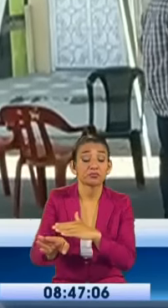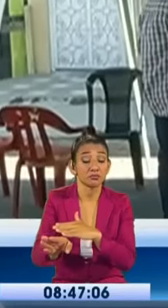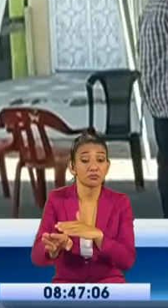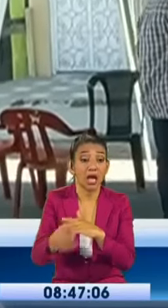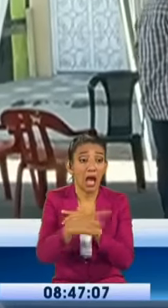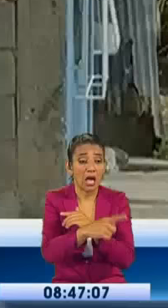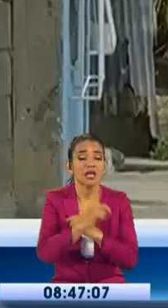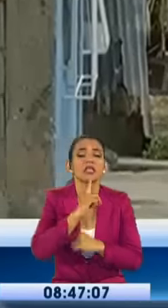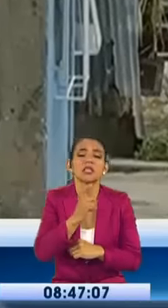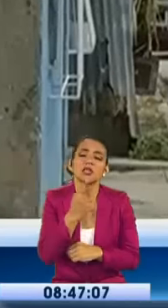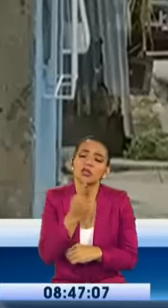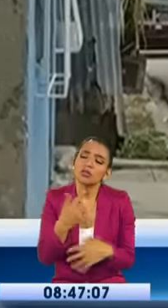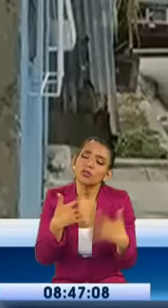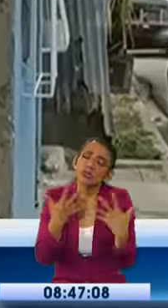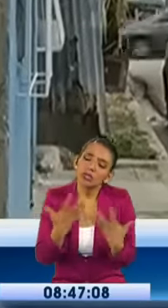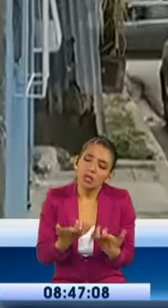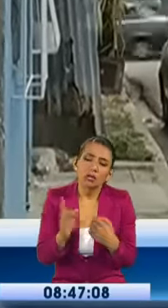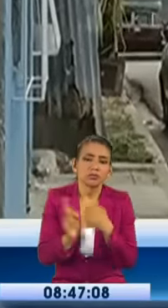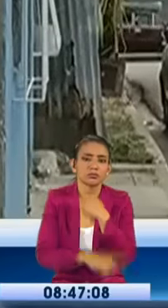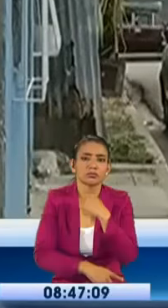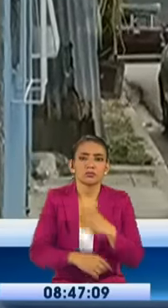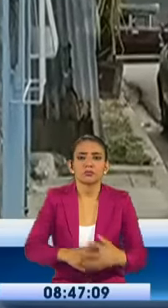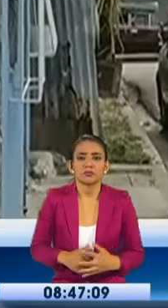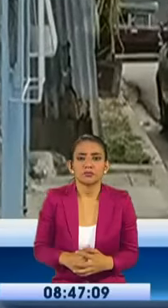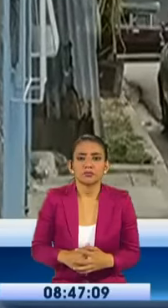la esperanza. Con alto rigor.